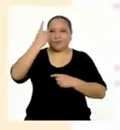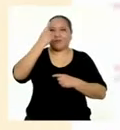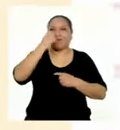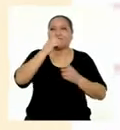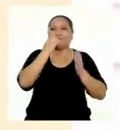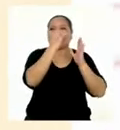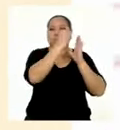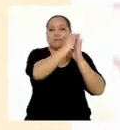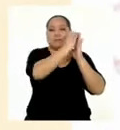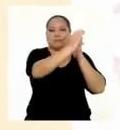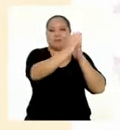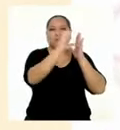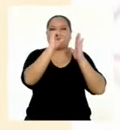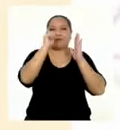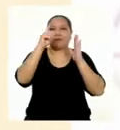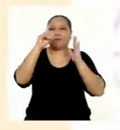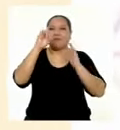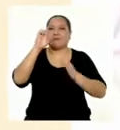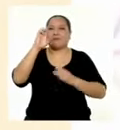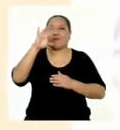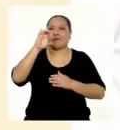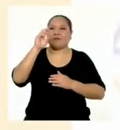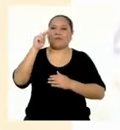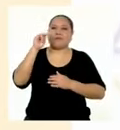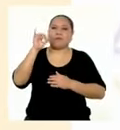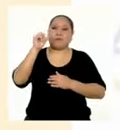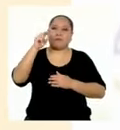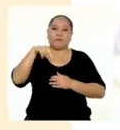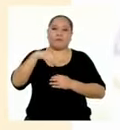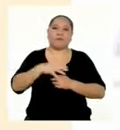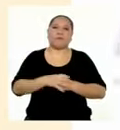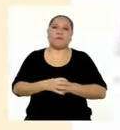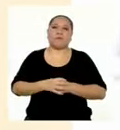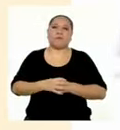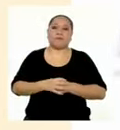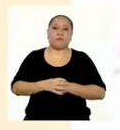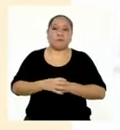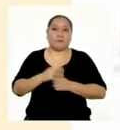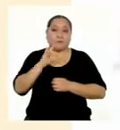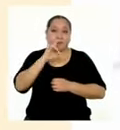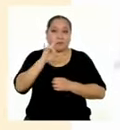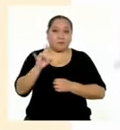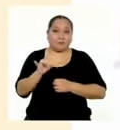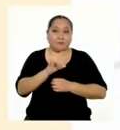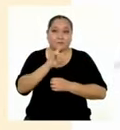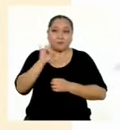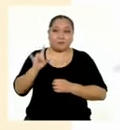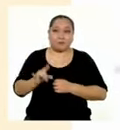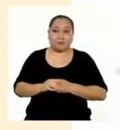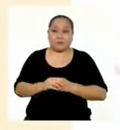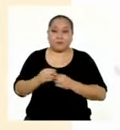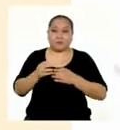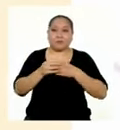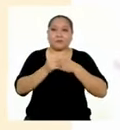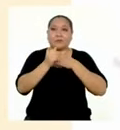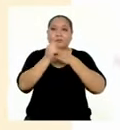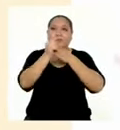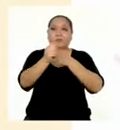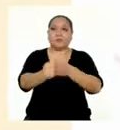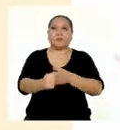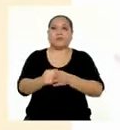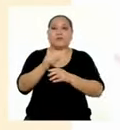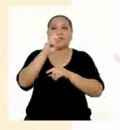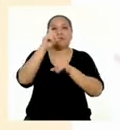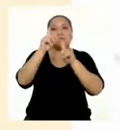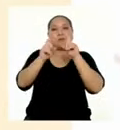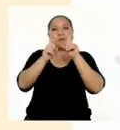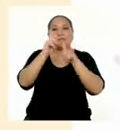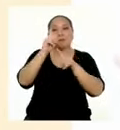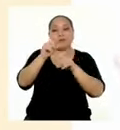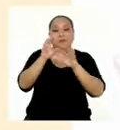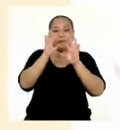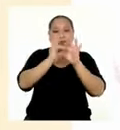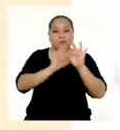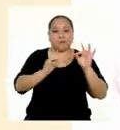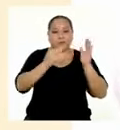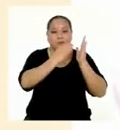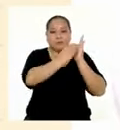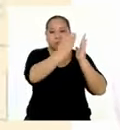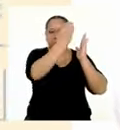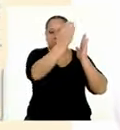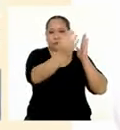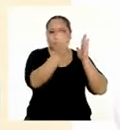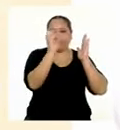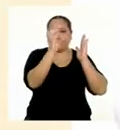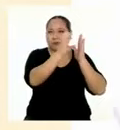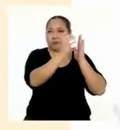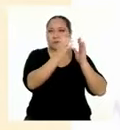el criterio de adecuación de tu introducción. Vamos a utilizar como guía las preguntas claves que